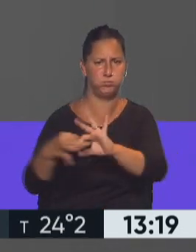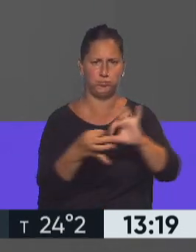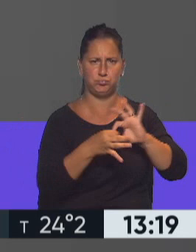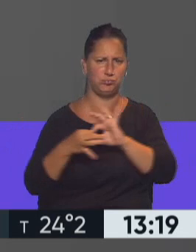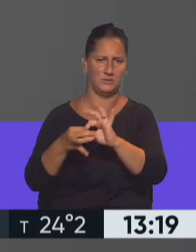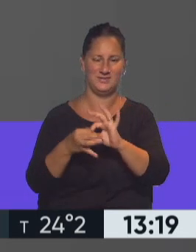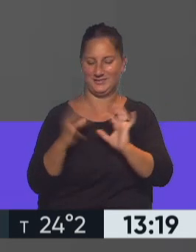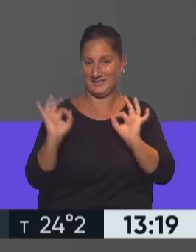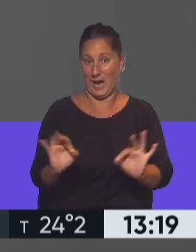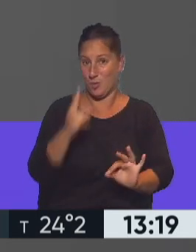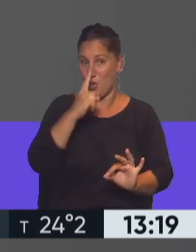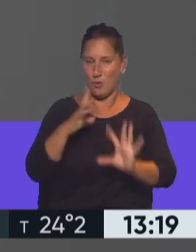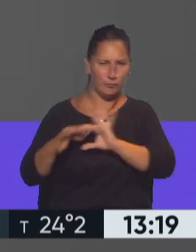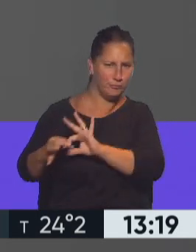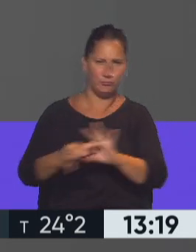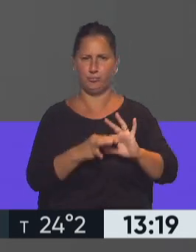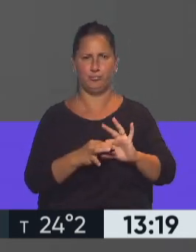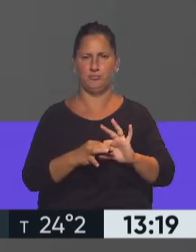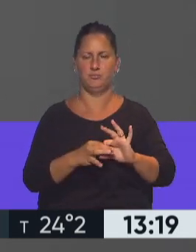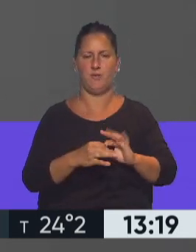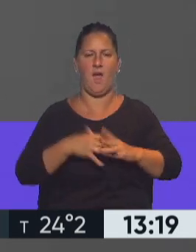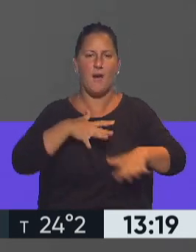llegamos para lo que va a ser el